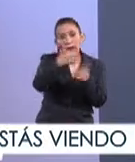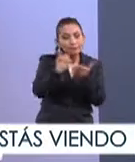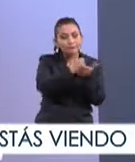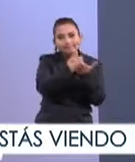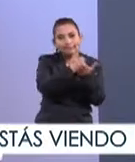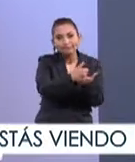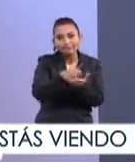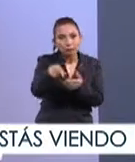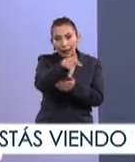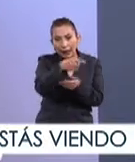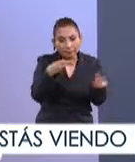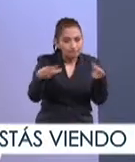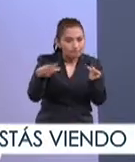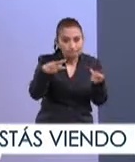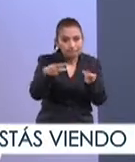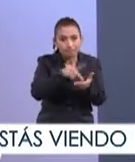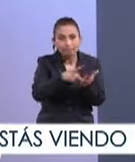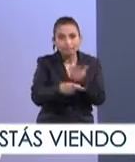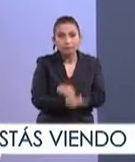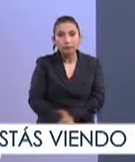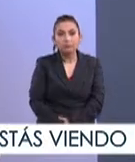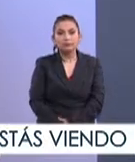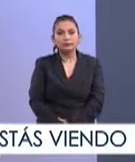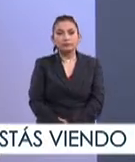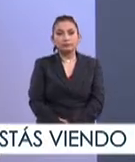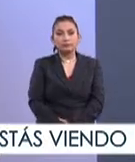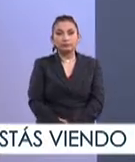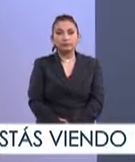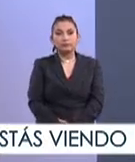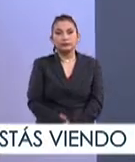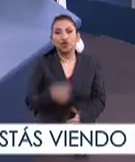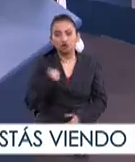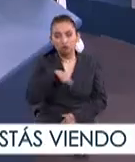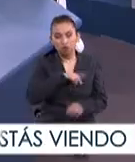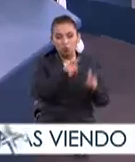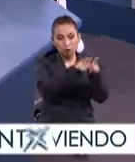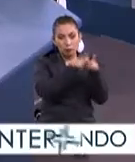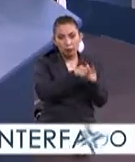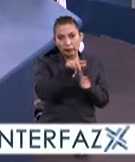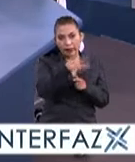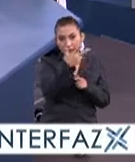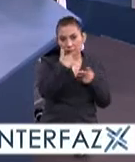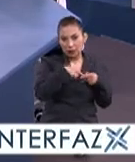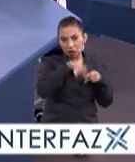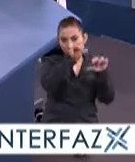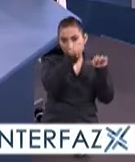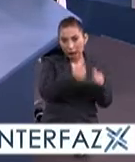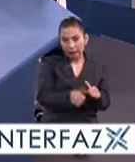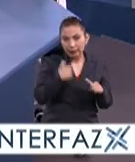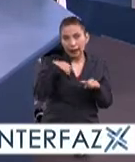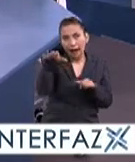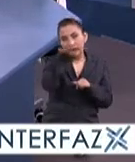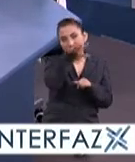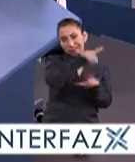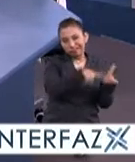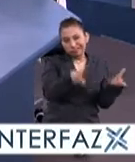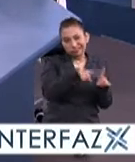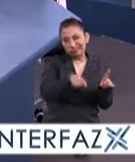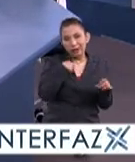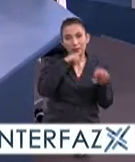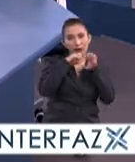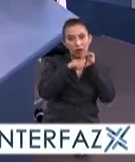estado involucradas en este proyecto? Claro, somos un grupo de 13 artistas, disciplinas varias,